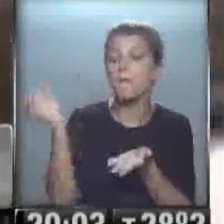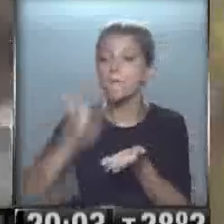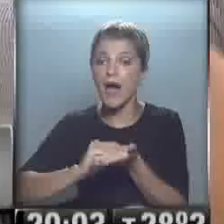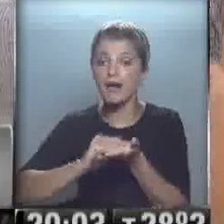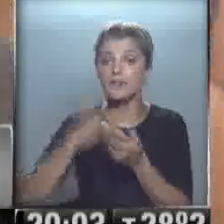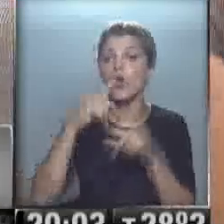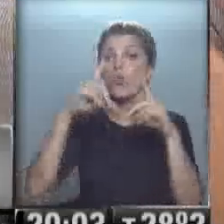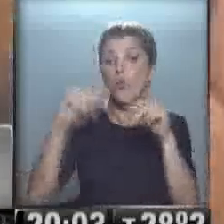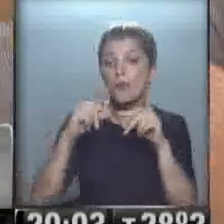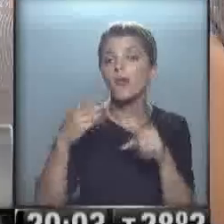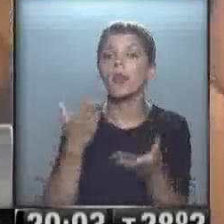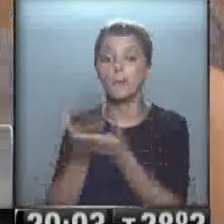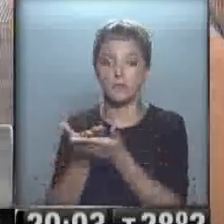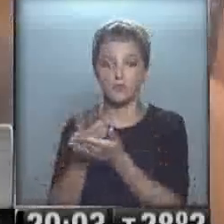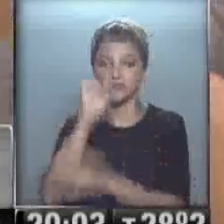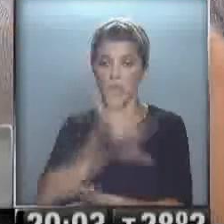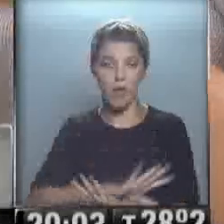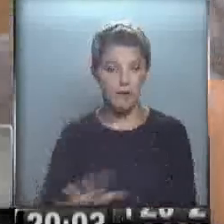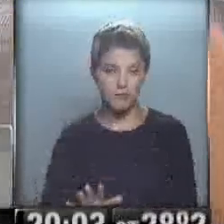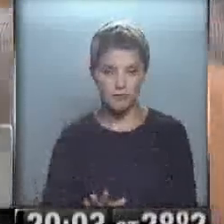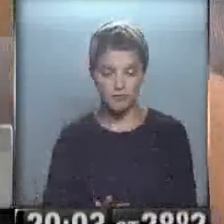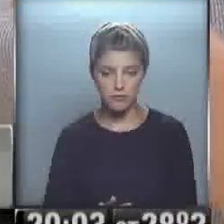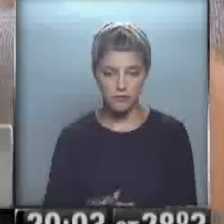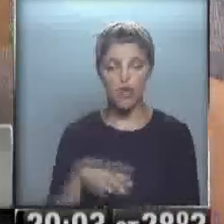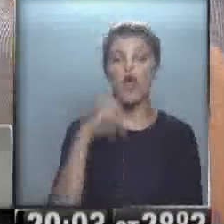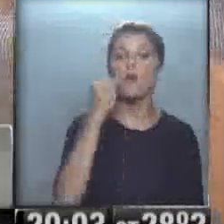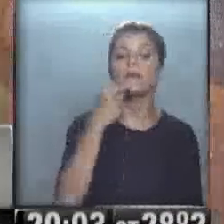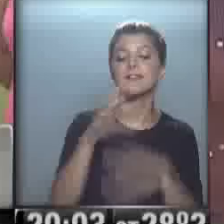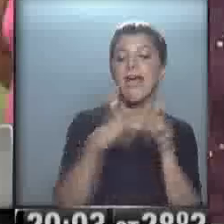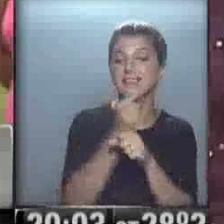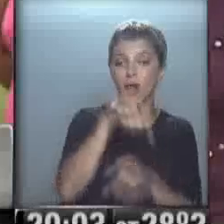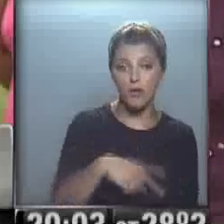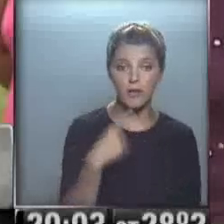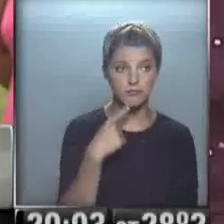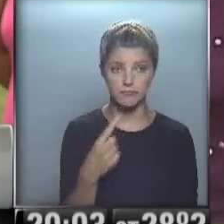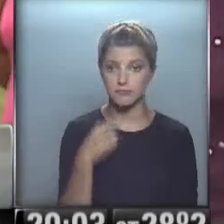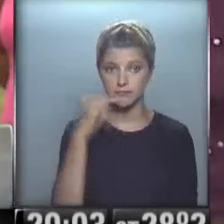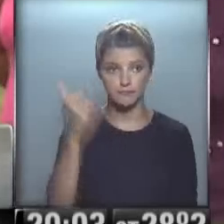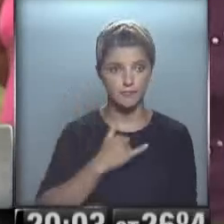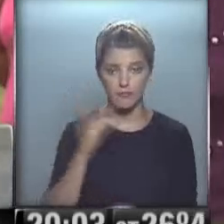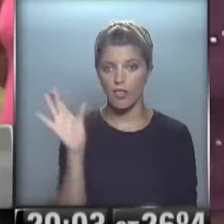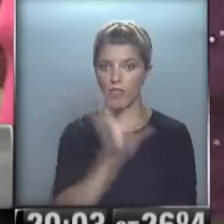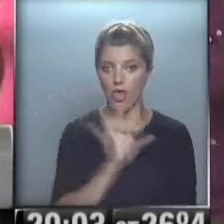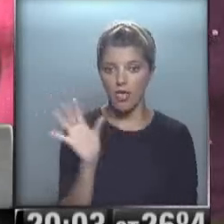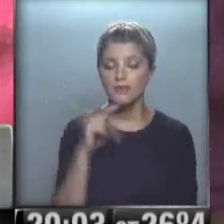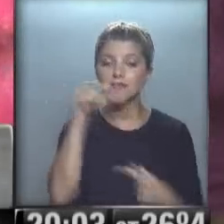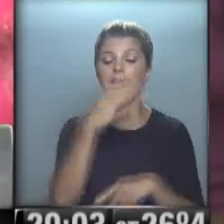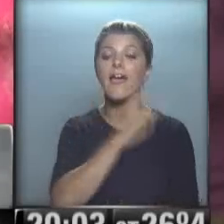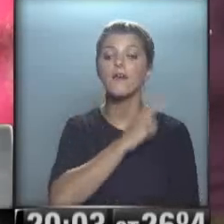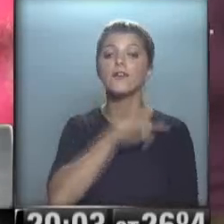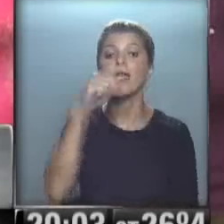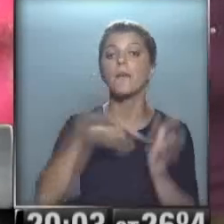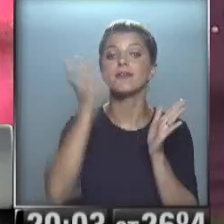solución que nos da hasta ahora no tuvimos ningún ni nos llamaron el único que vino fue el jefe de La Metropolitana